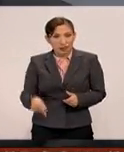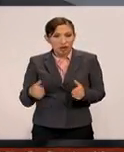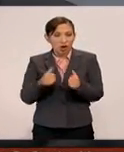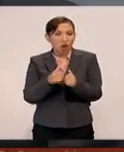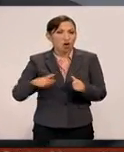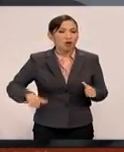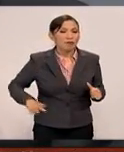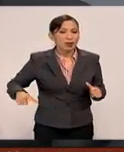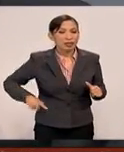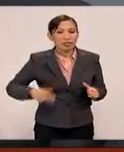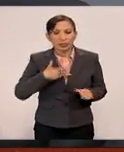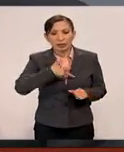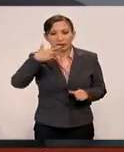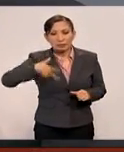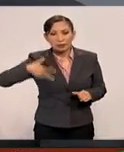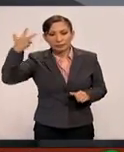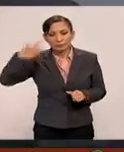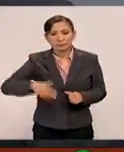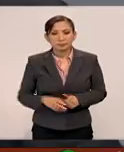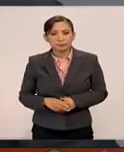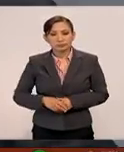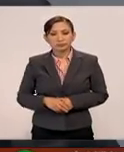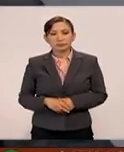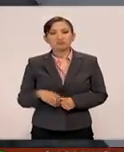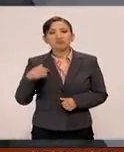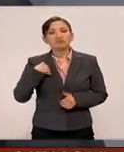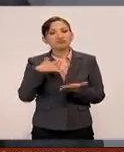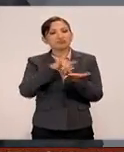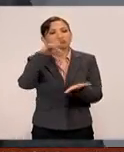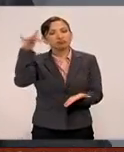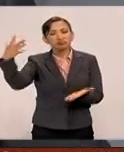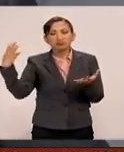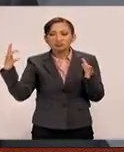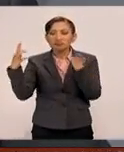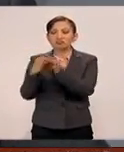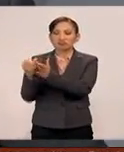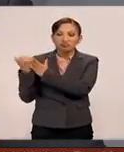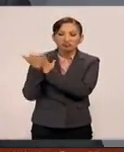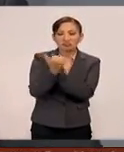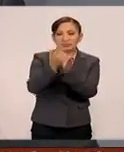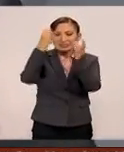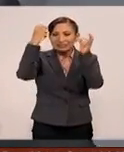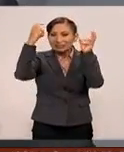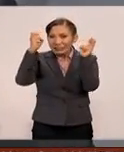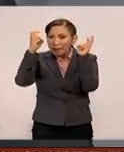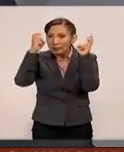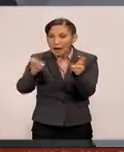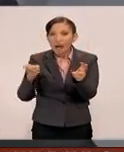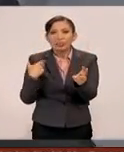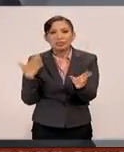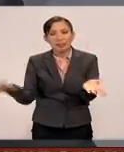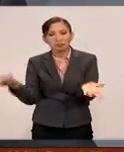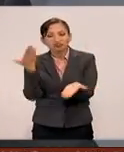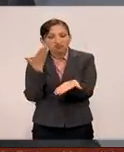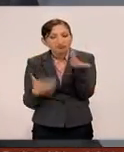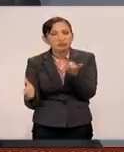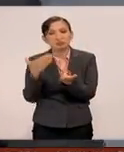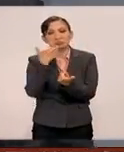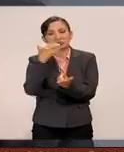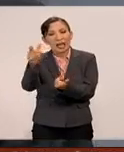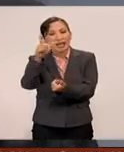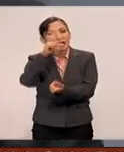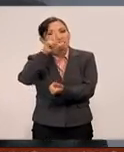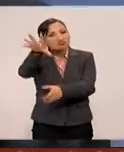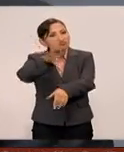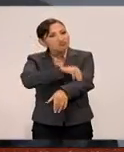el gobierno de Dinamarca. Agradecemos también la cooperación en temas de eficiencia energética,